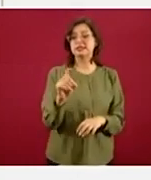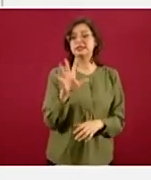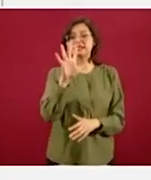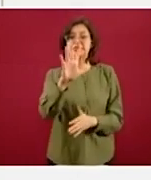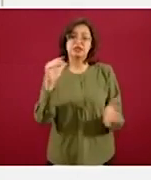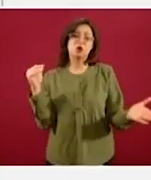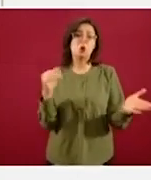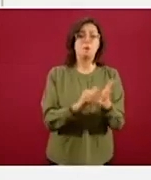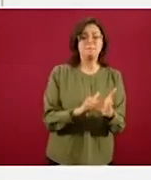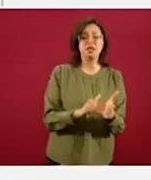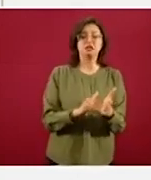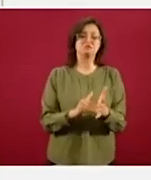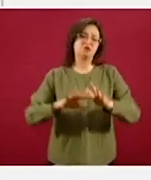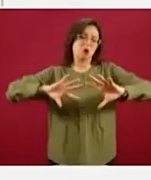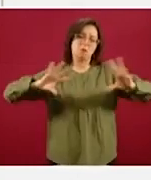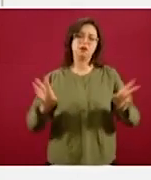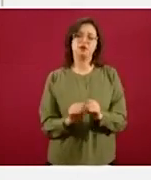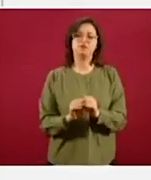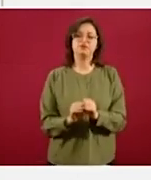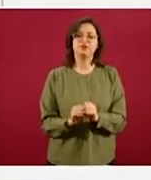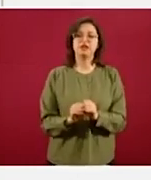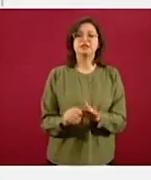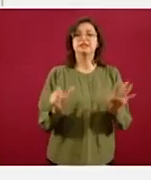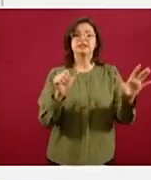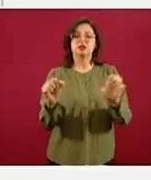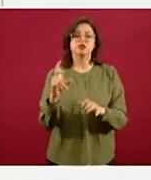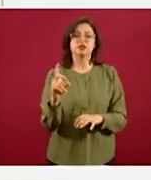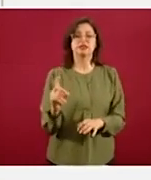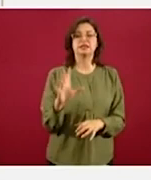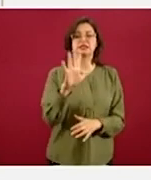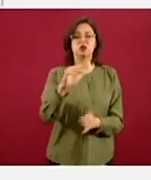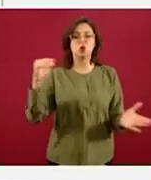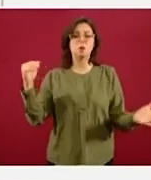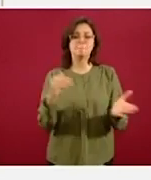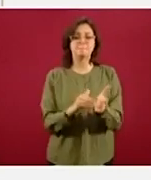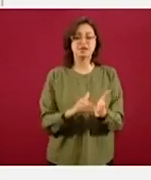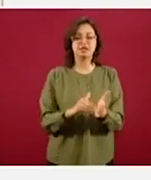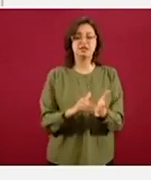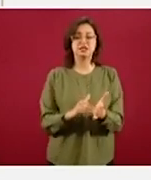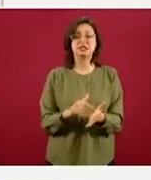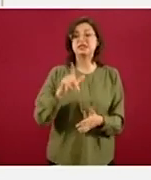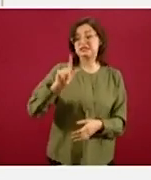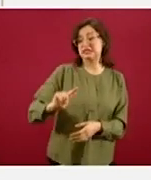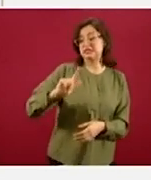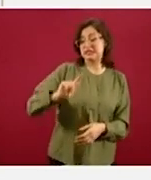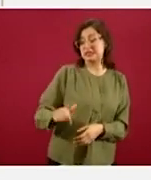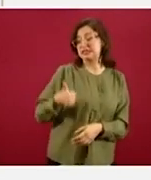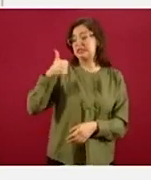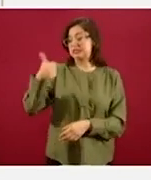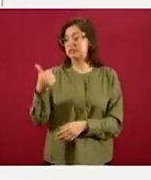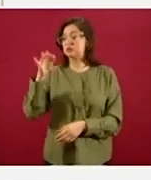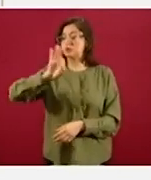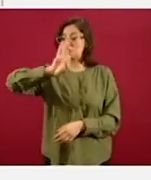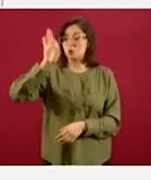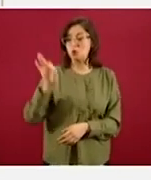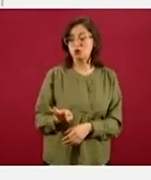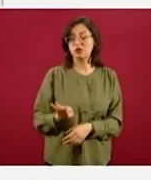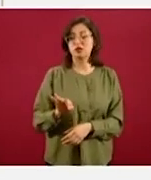635,000 casos, cerrándolo, 635,000 casos, de los cuales el 76%,